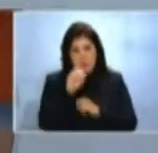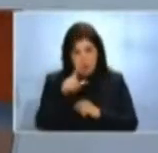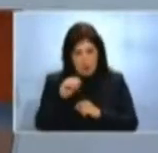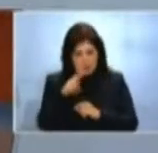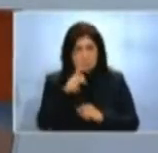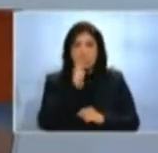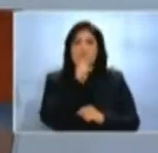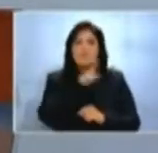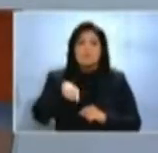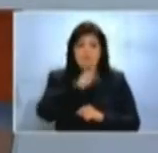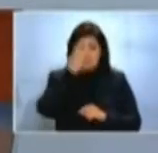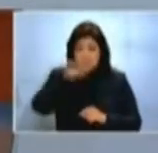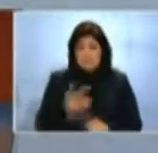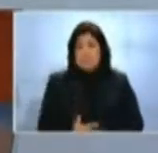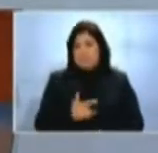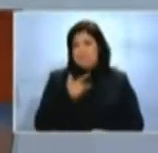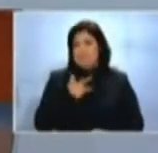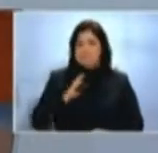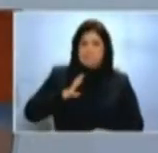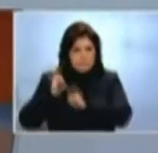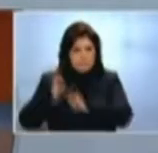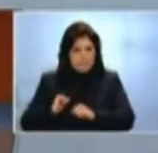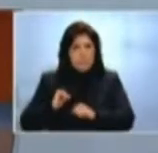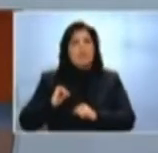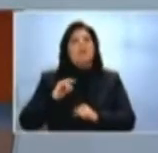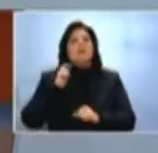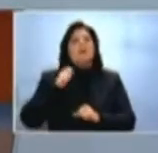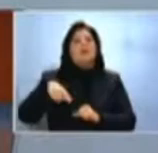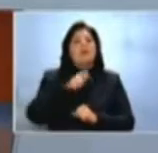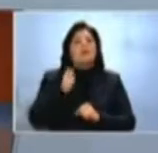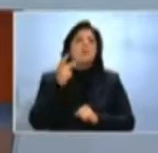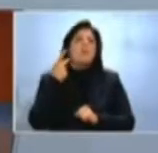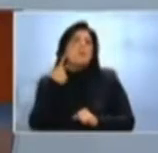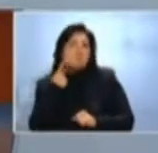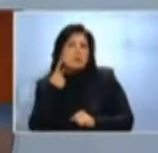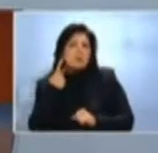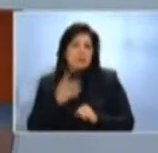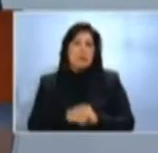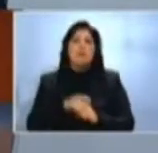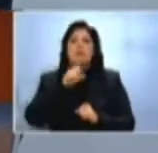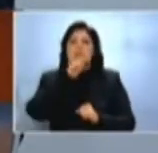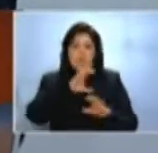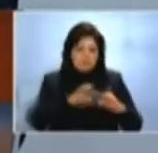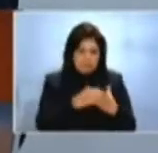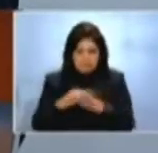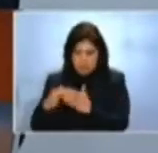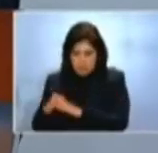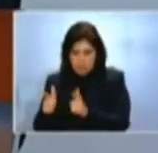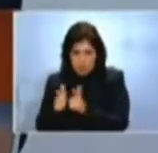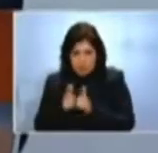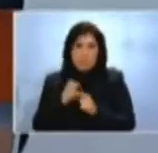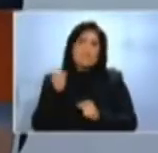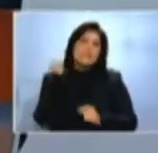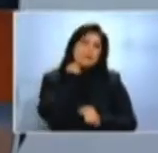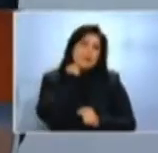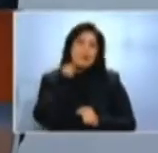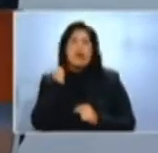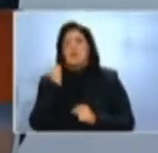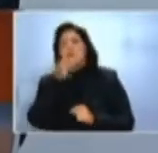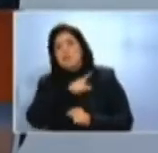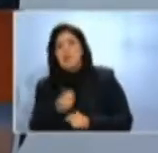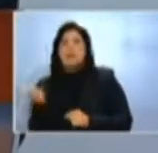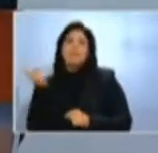563.416.50 pesos en el caso del presidente del INE el el proyecto propone Un aumento al salario de